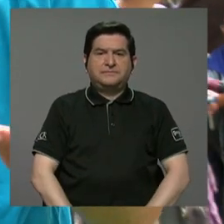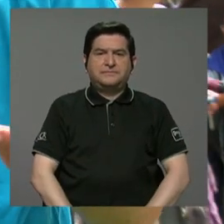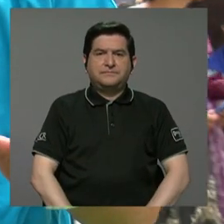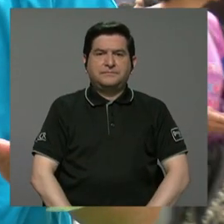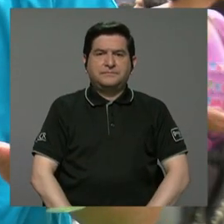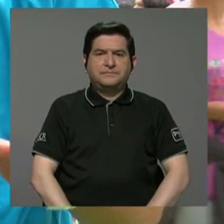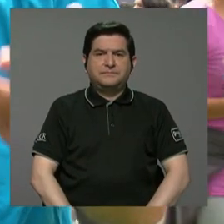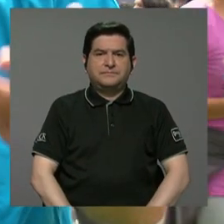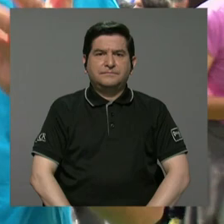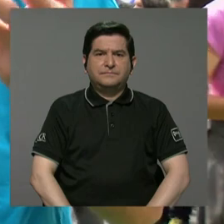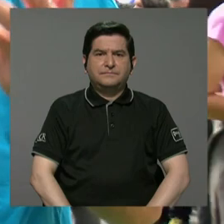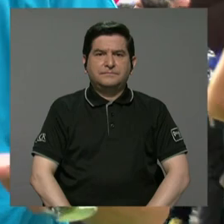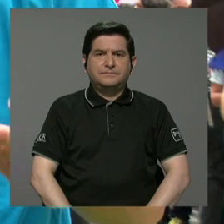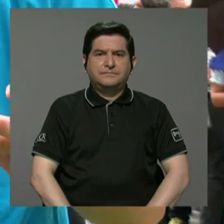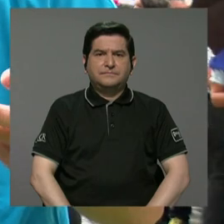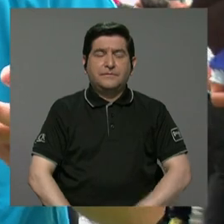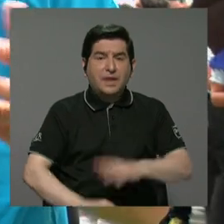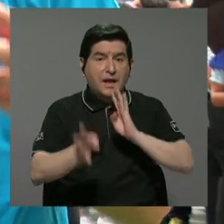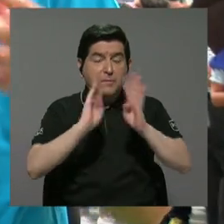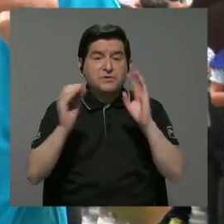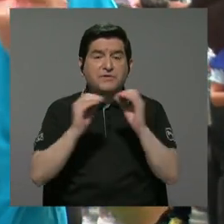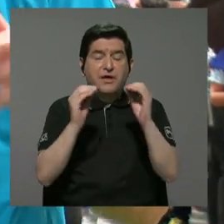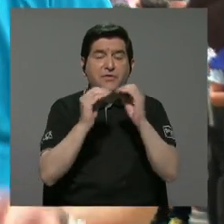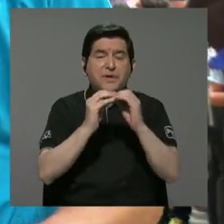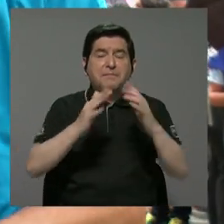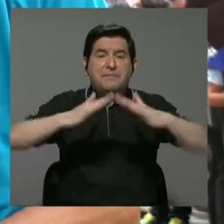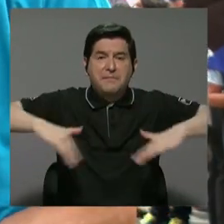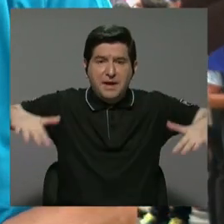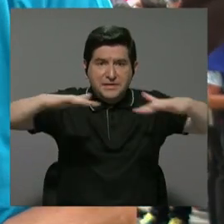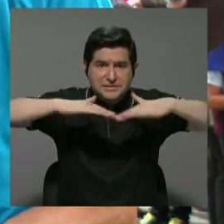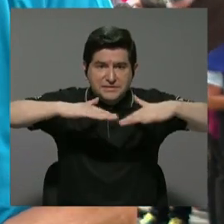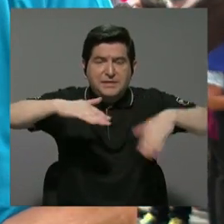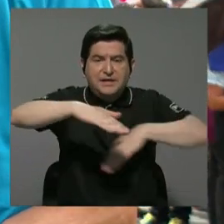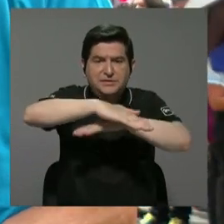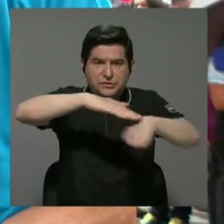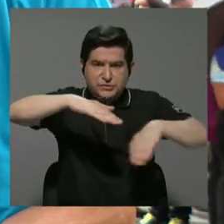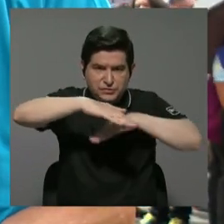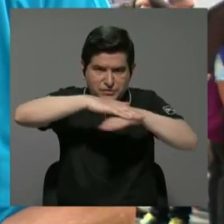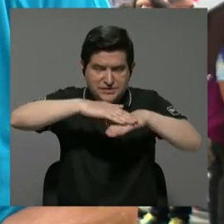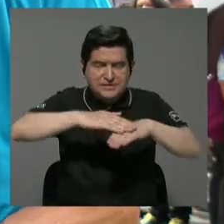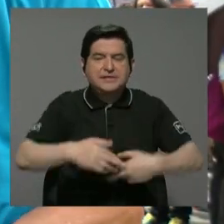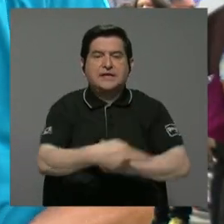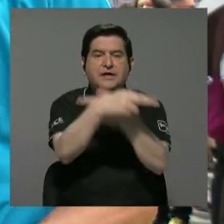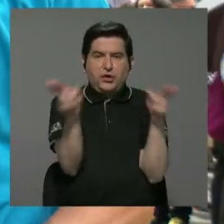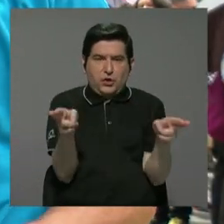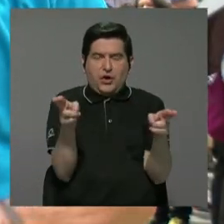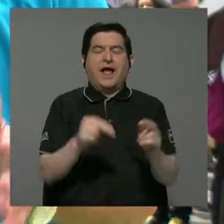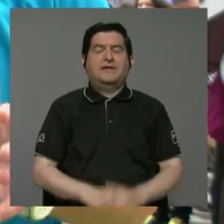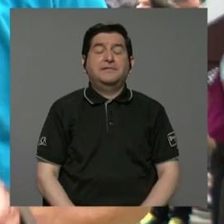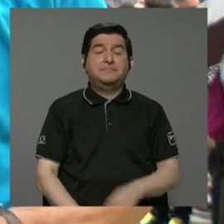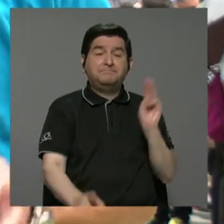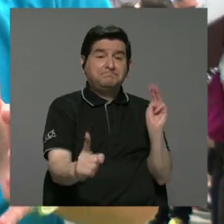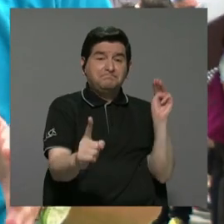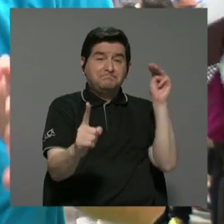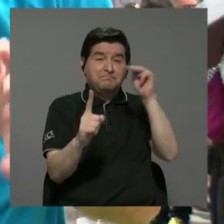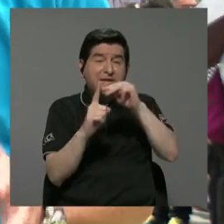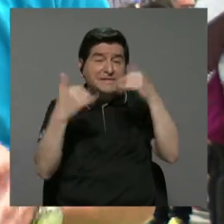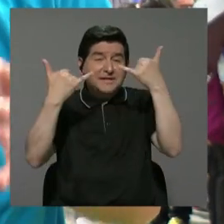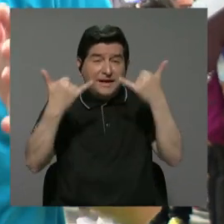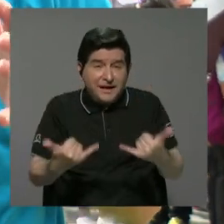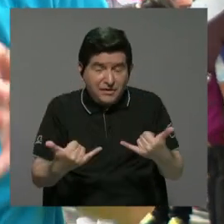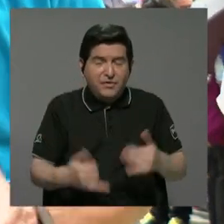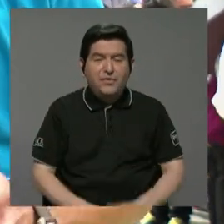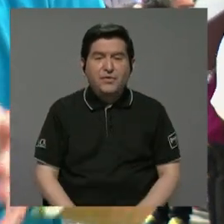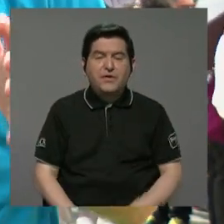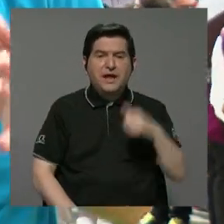hemos hablado de más cupos para las sedes regionales. Y el mensaje aquí es la